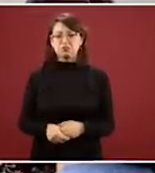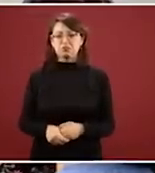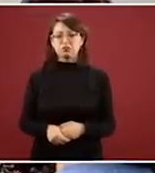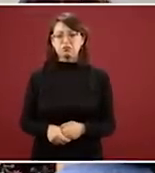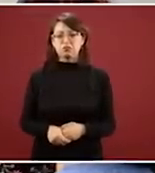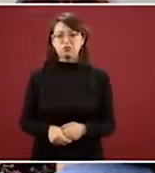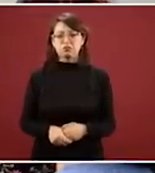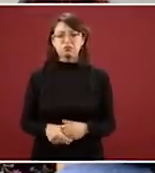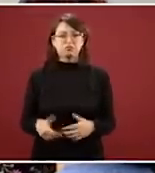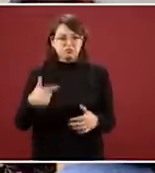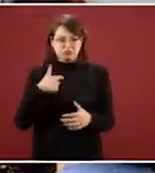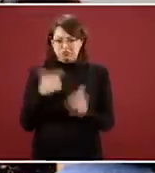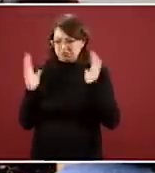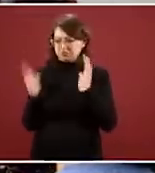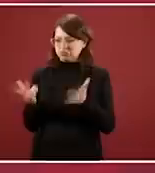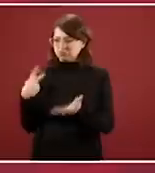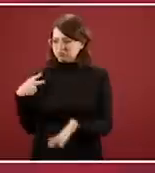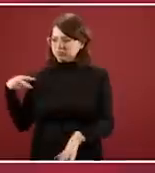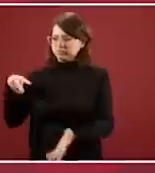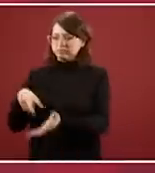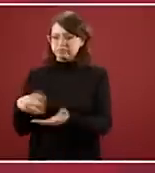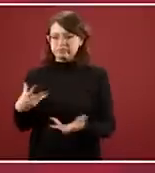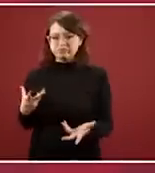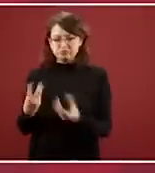Ya nosotros ya estábamos en las comunidades.